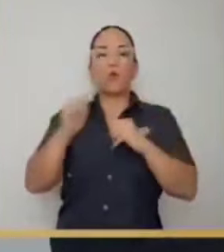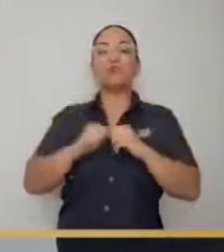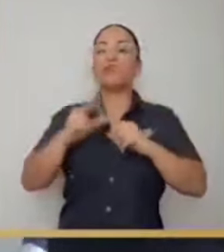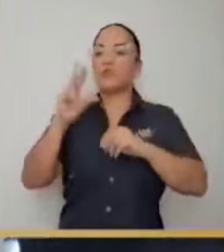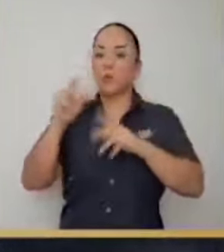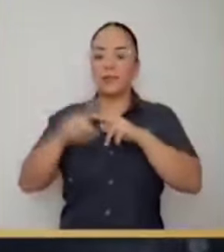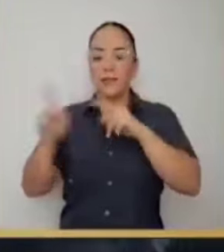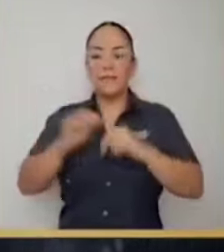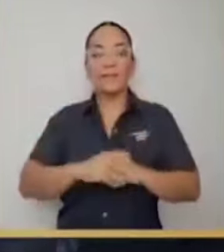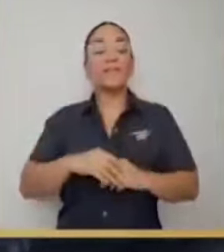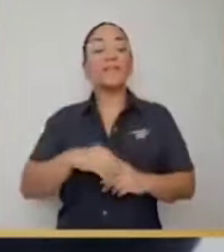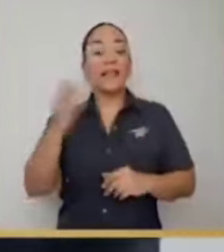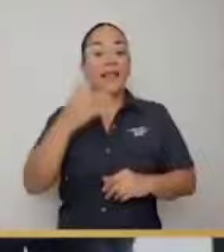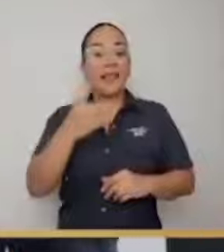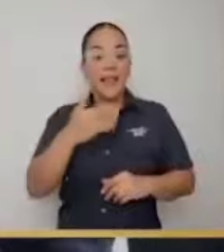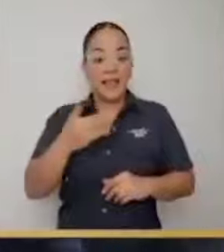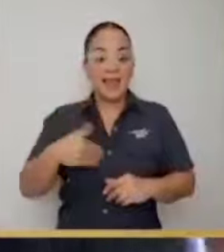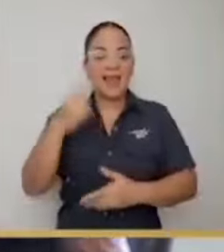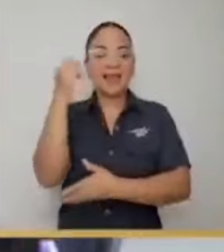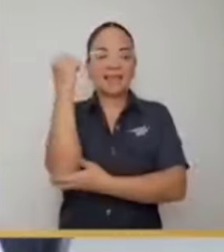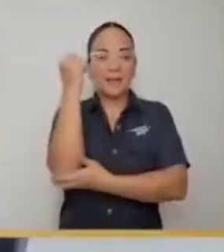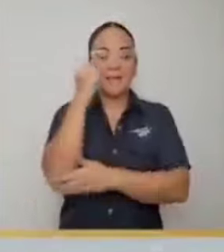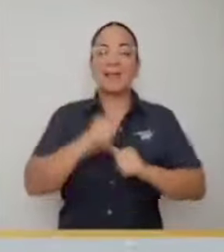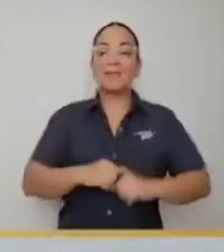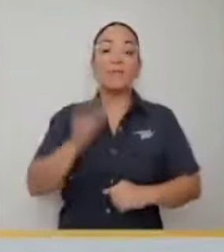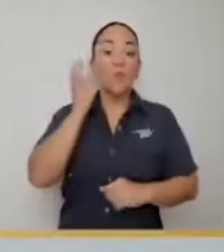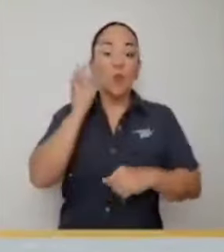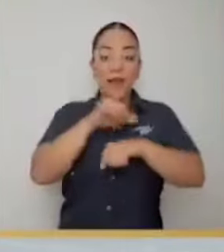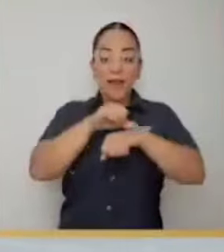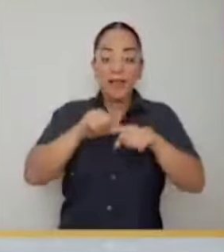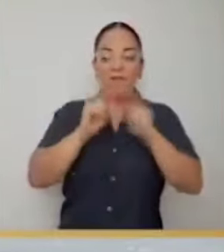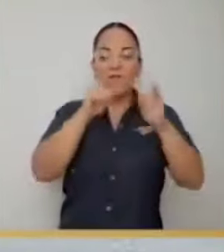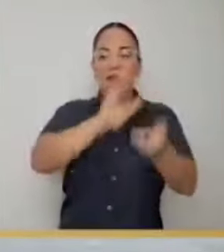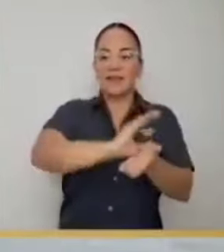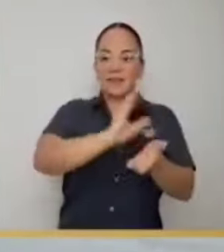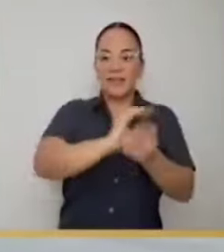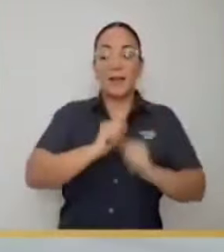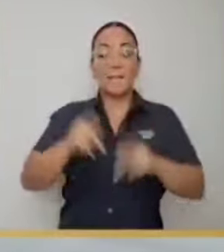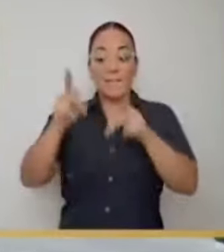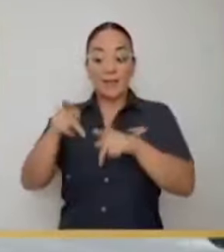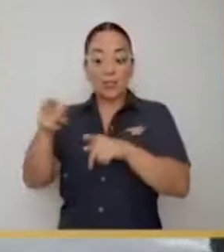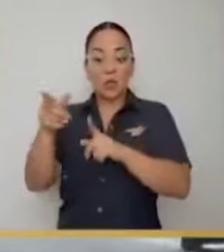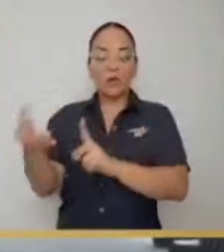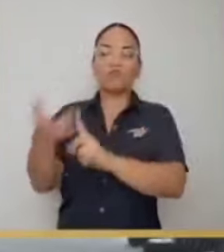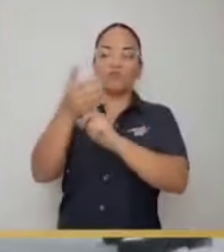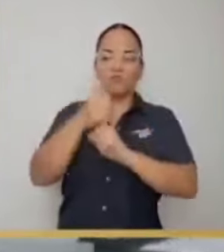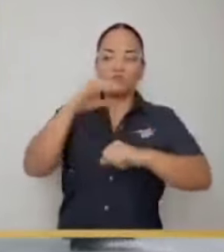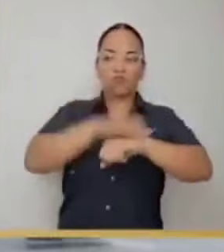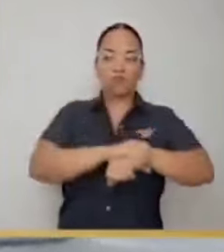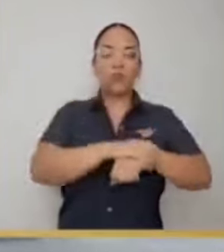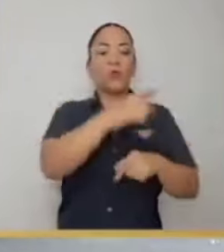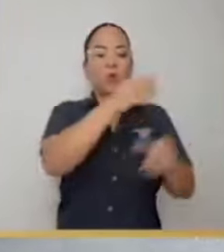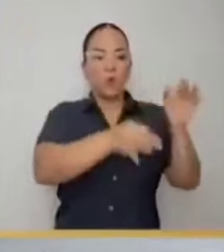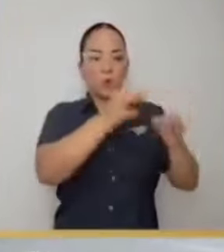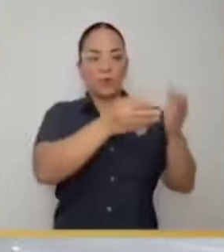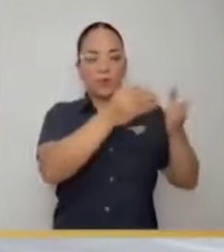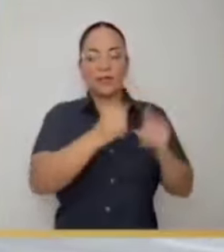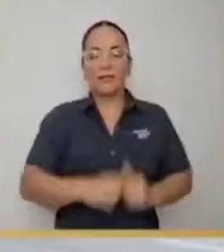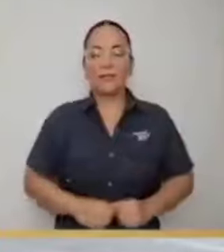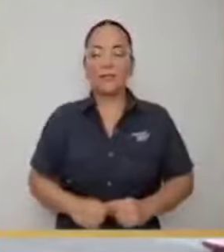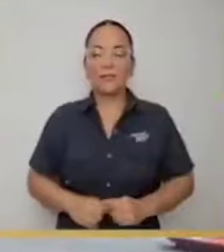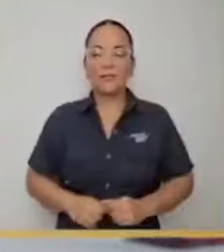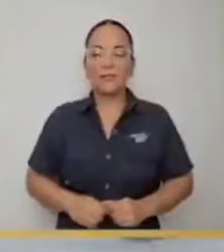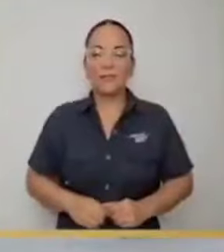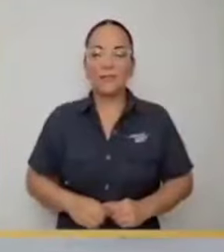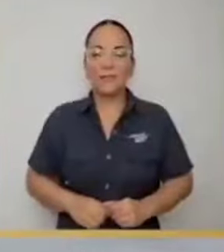Horquetas de Sarapiquí, Heredia. La Cruz Roja trasladó a la mujer herida hasta la clínica local y el sospechoso quedó a las órdenes del